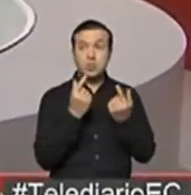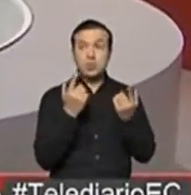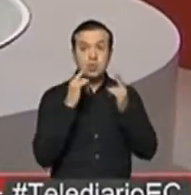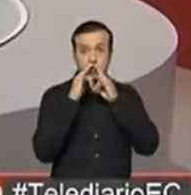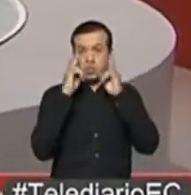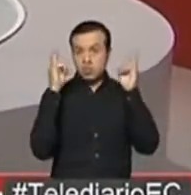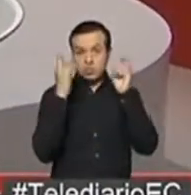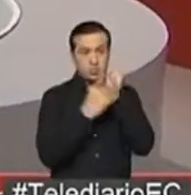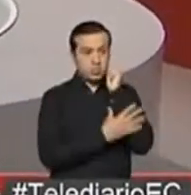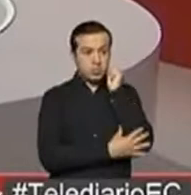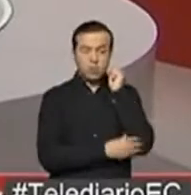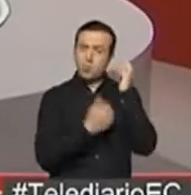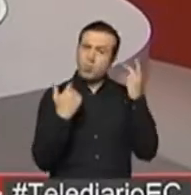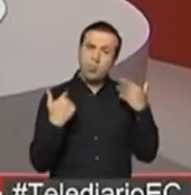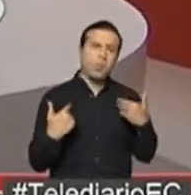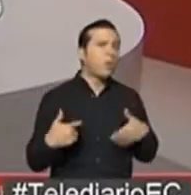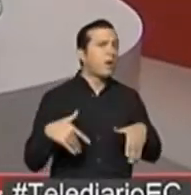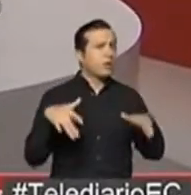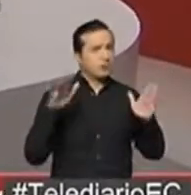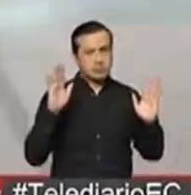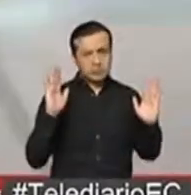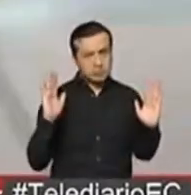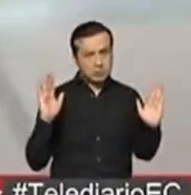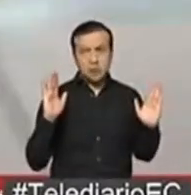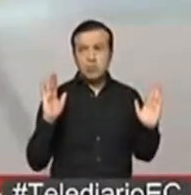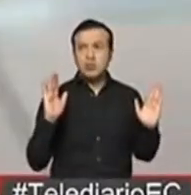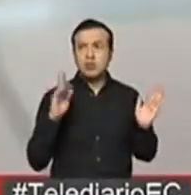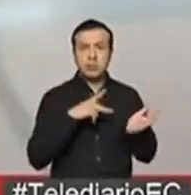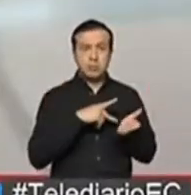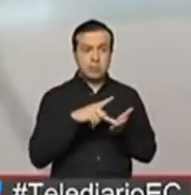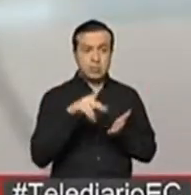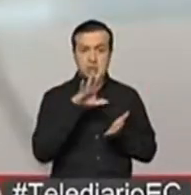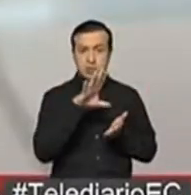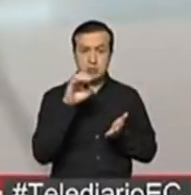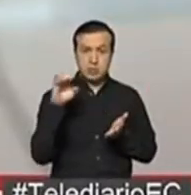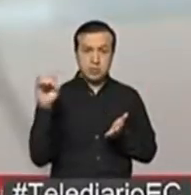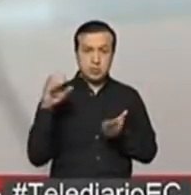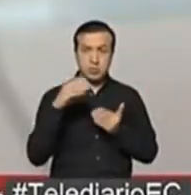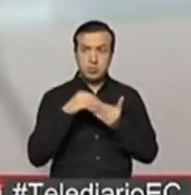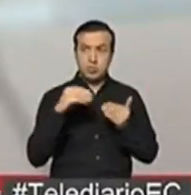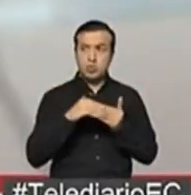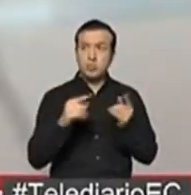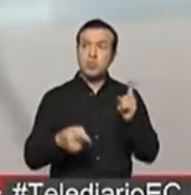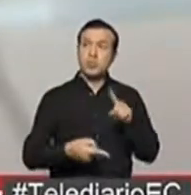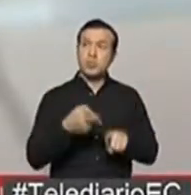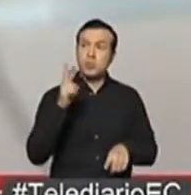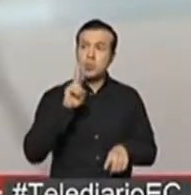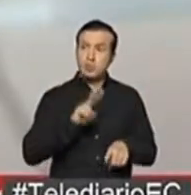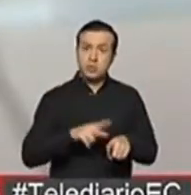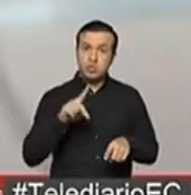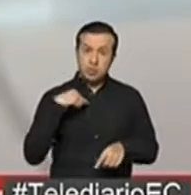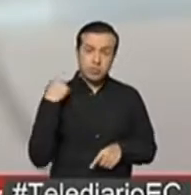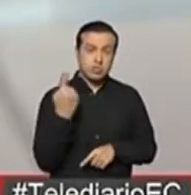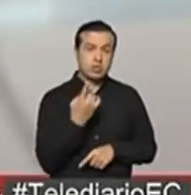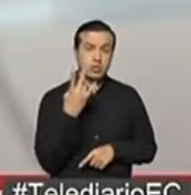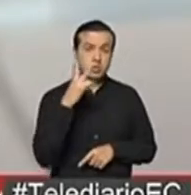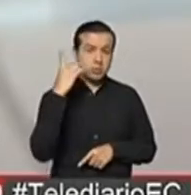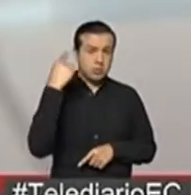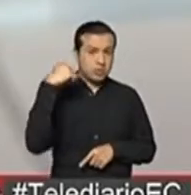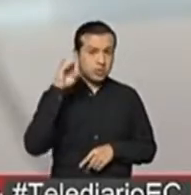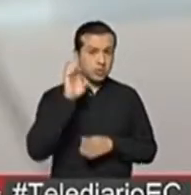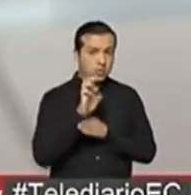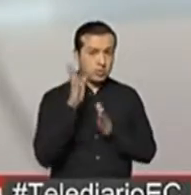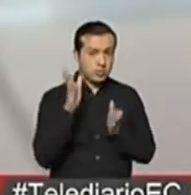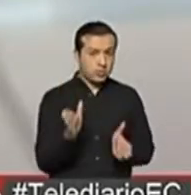alto pobre rico grande chiquito pague 500 dólares por una sola vez somos 17 millones de ecuatorianos